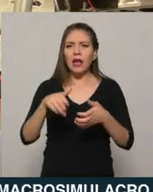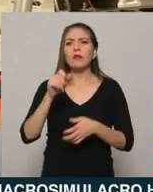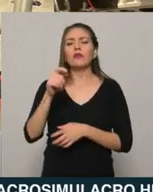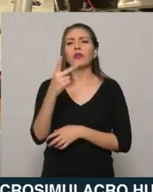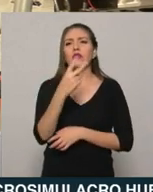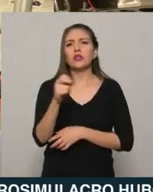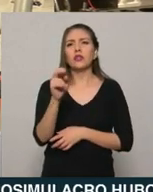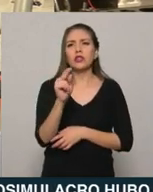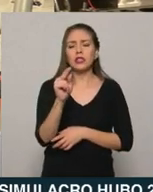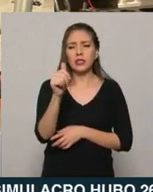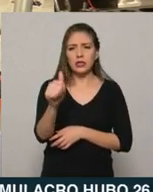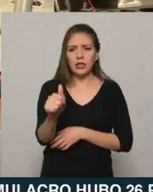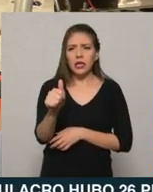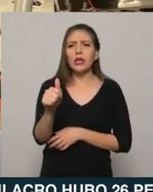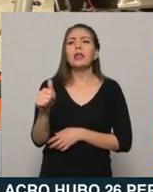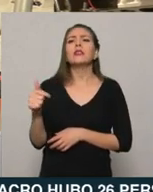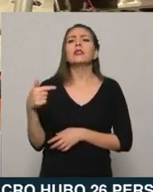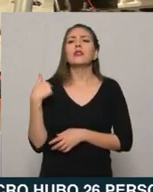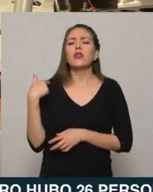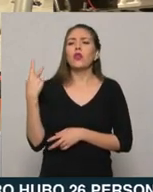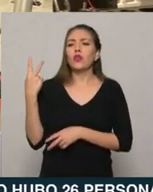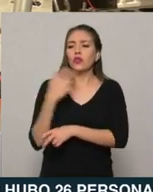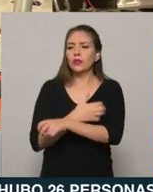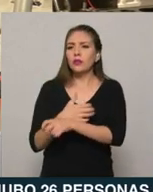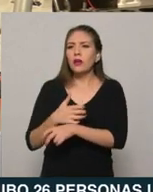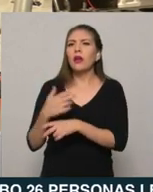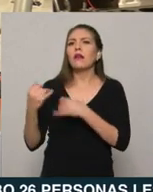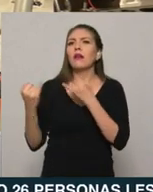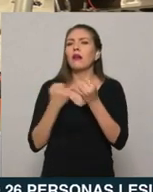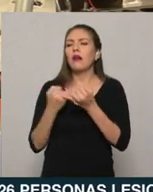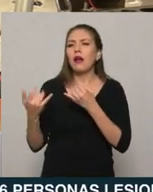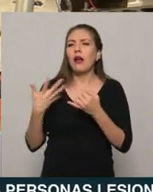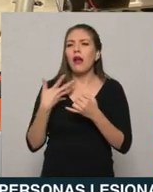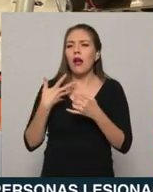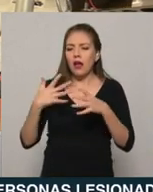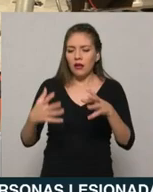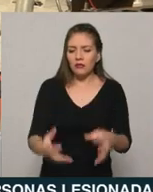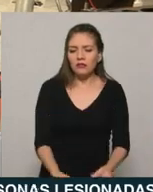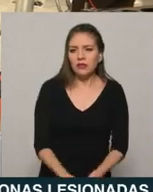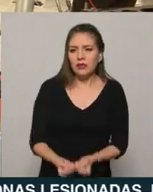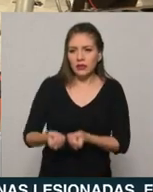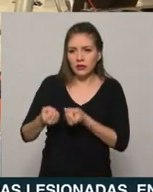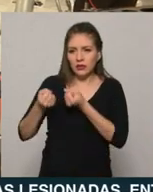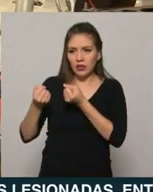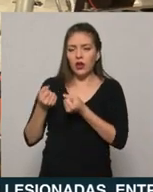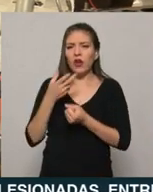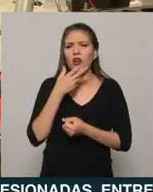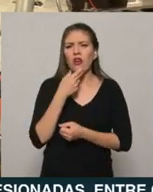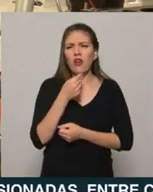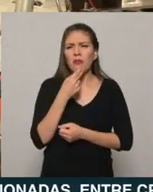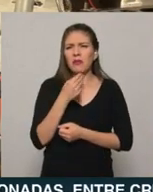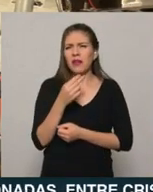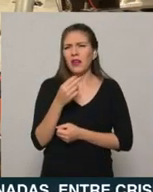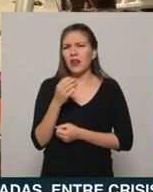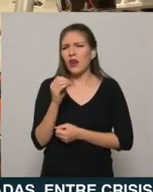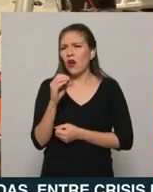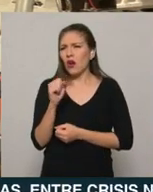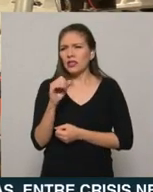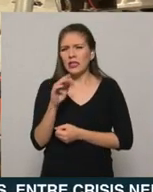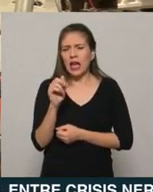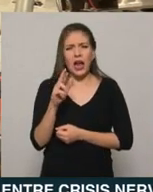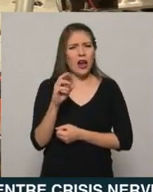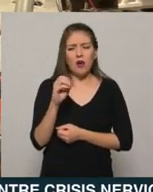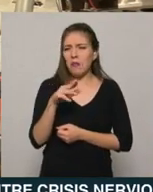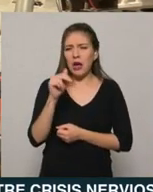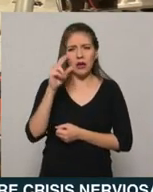tuvimos la fortuna de sacar a un Oscar, no recuerdo muy bien su nombre. Con tan